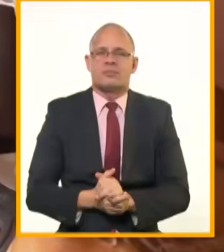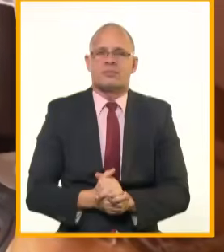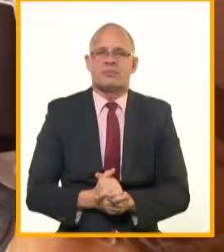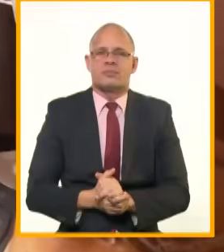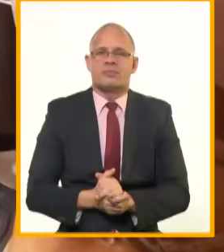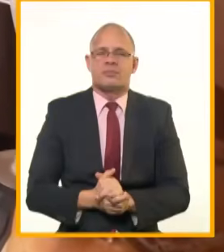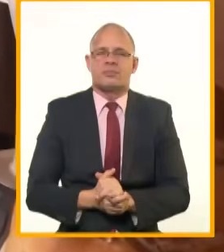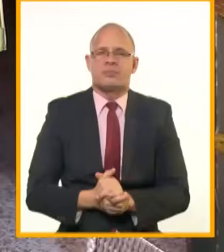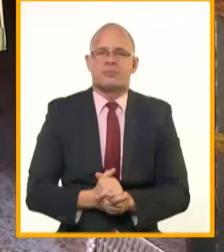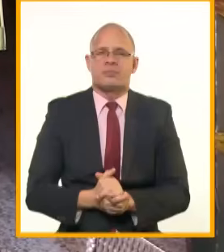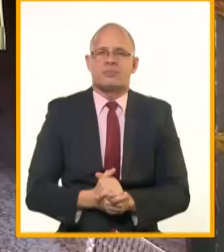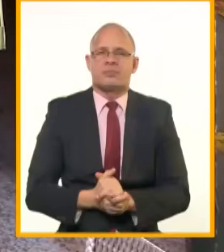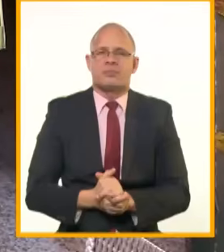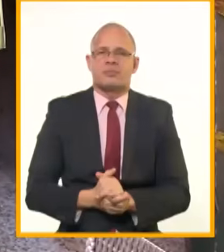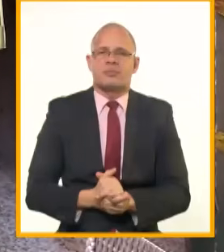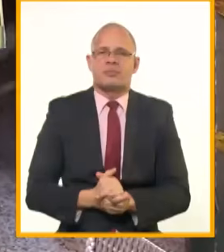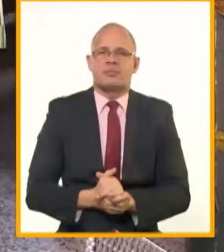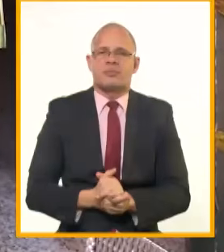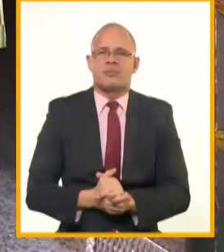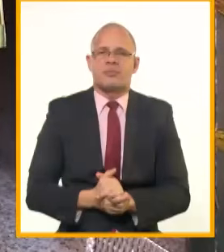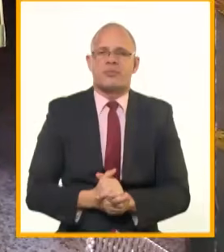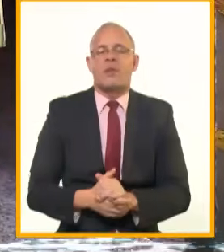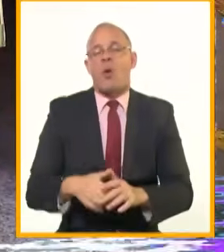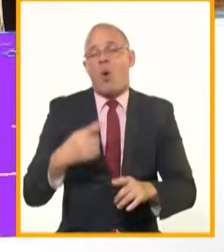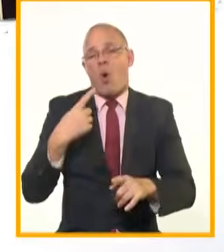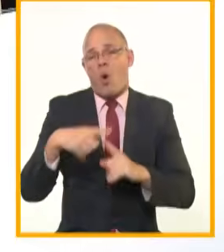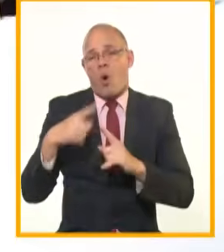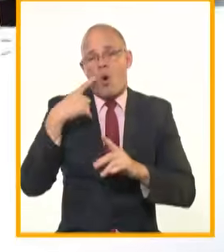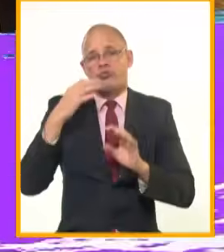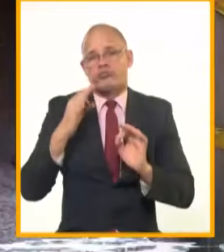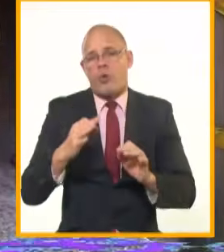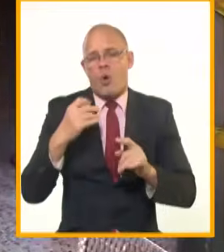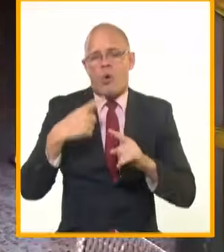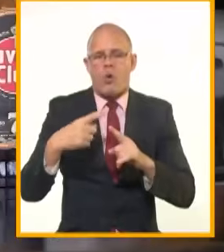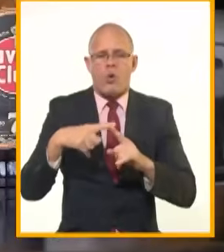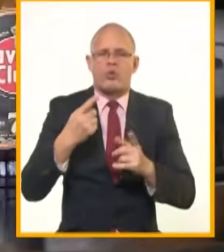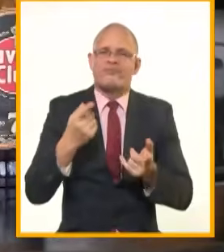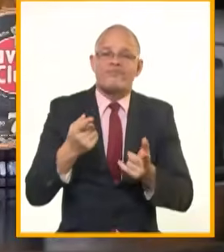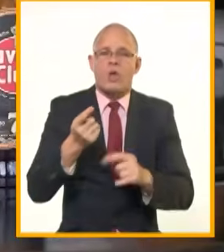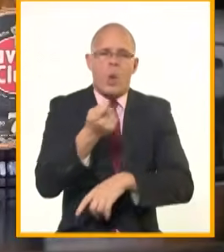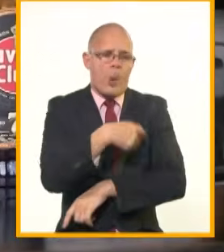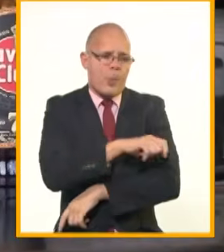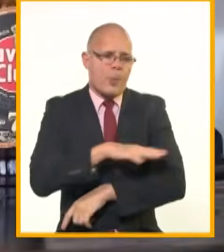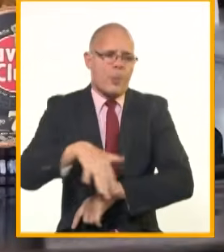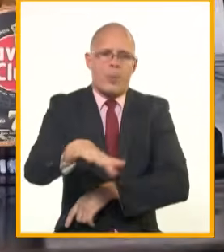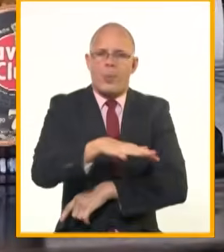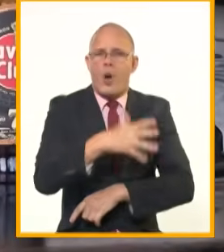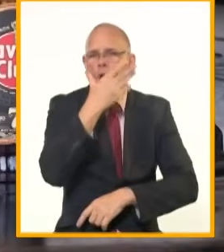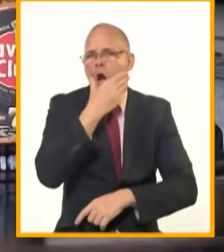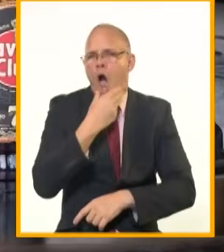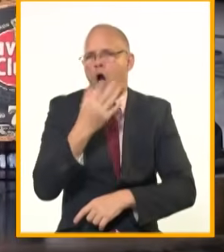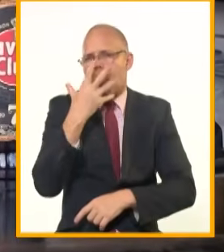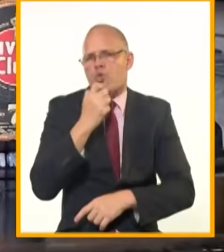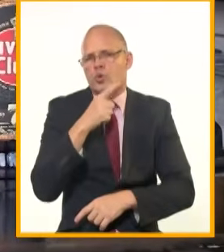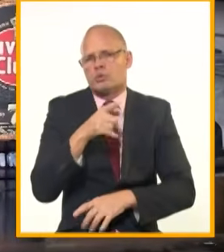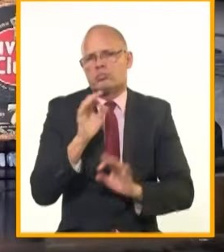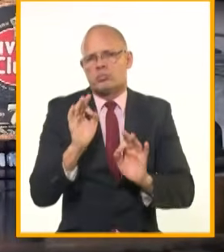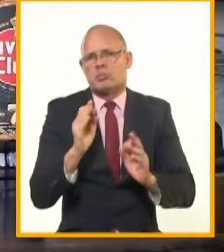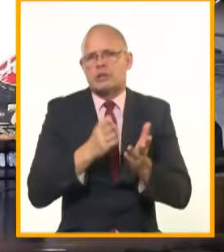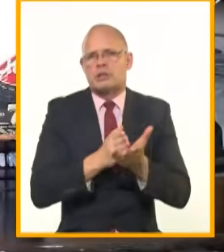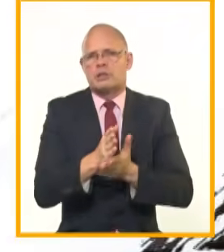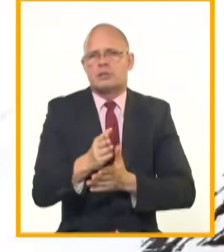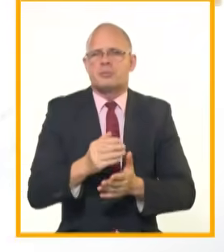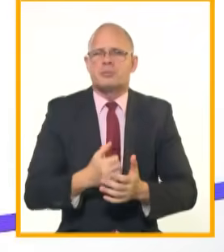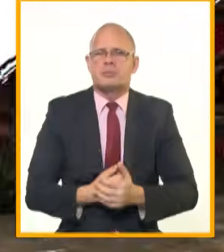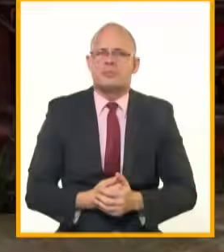nuestra población más popular, de mayor aceptación para los jóvenes, y tenemos que también trabajar en desarrollarlo.